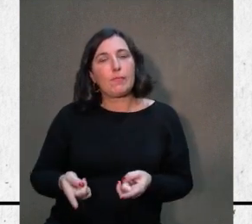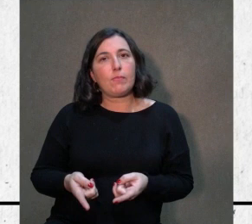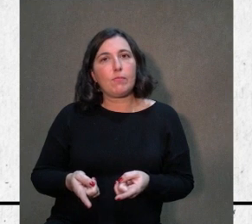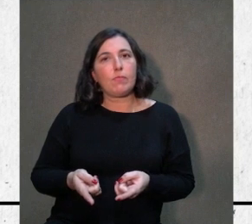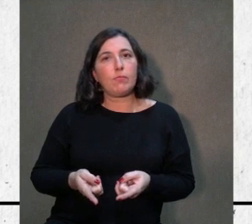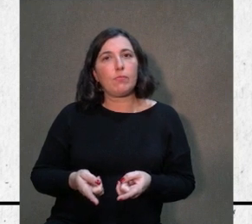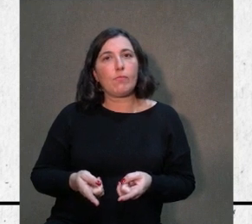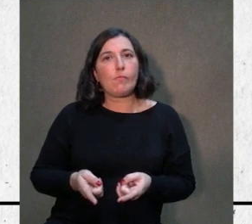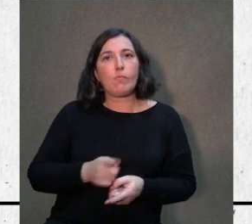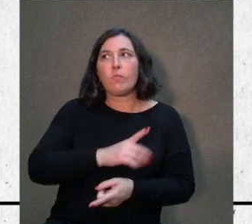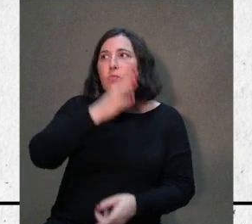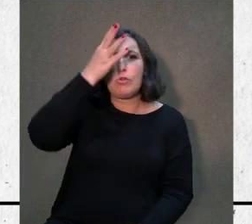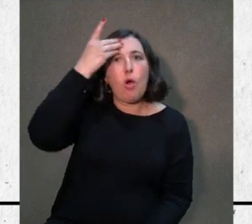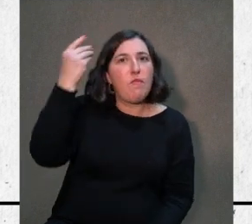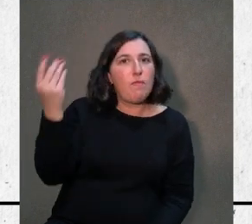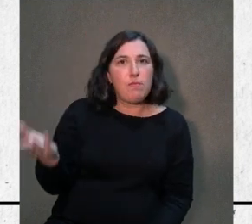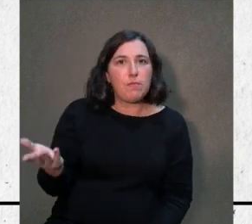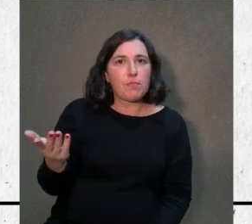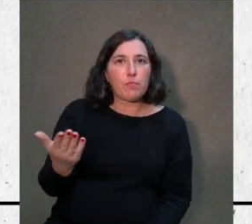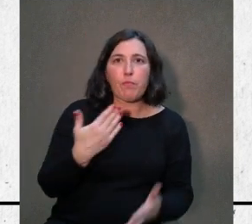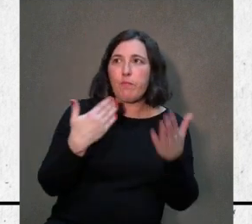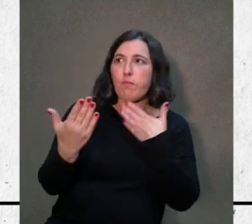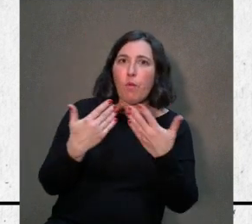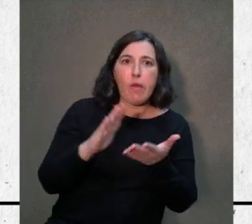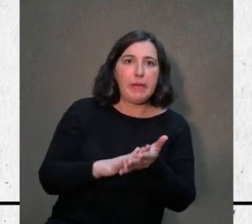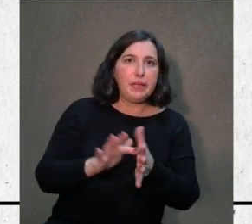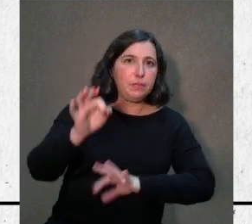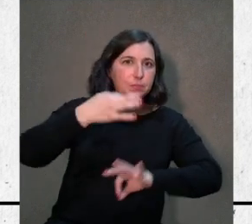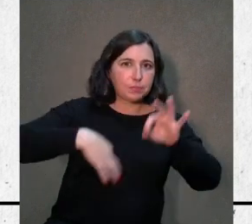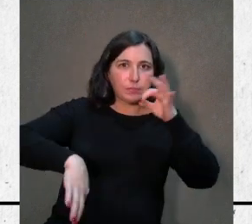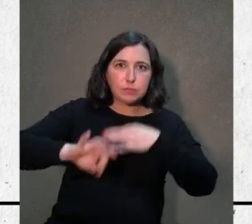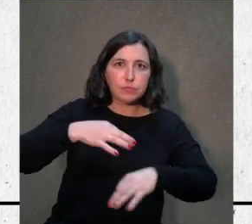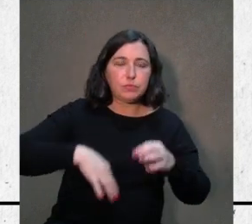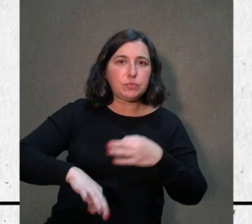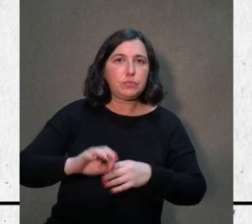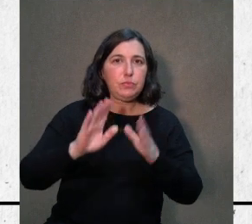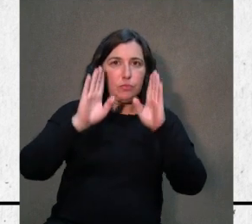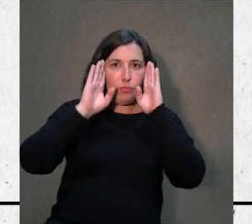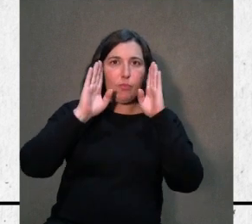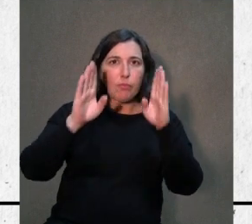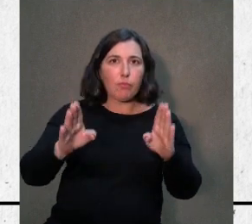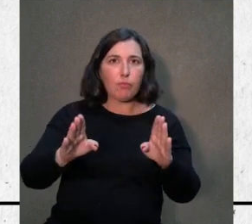Y también el no olvidar de que cuando se abre el teatro, como el tener